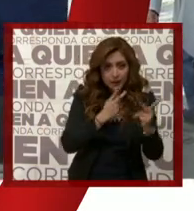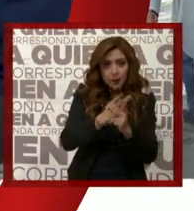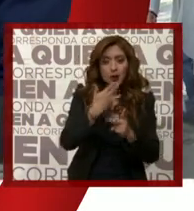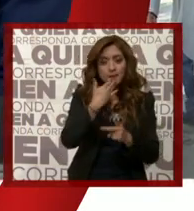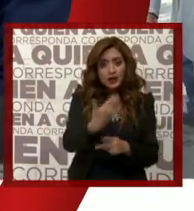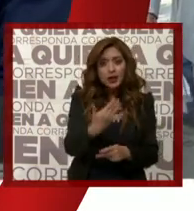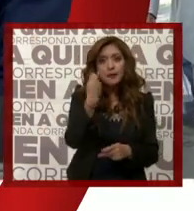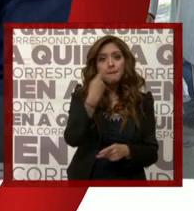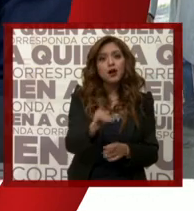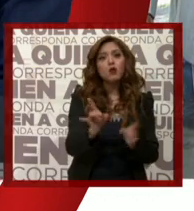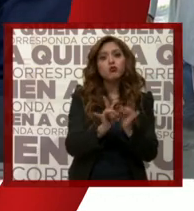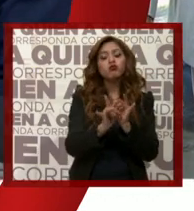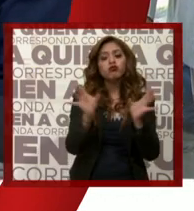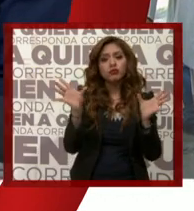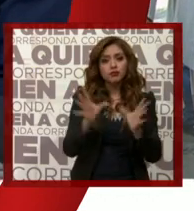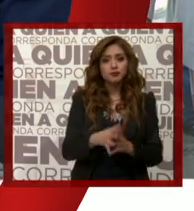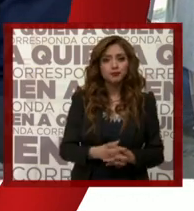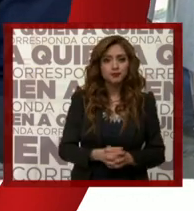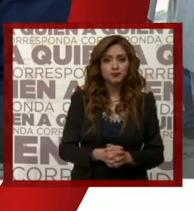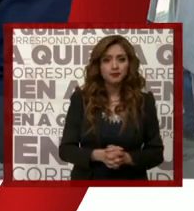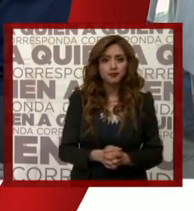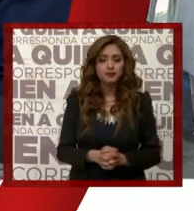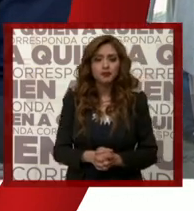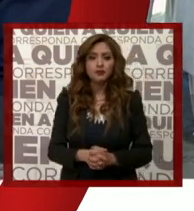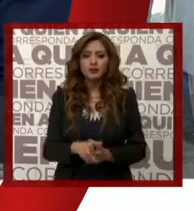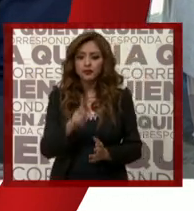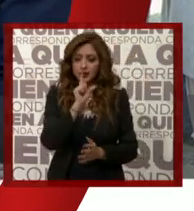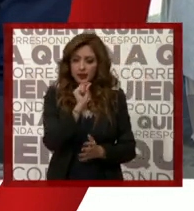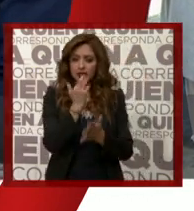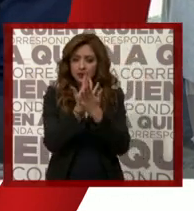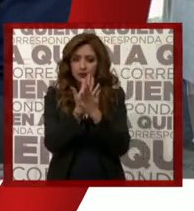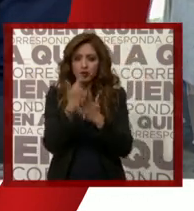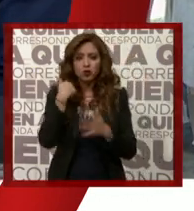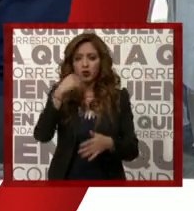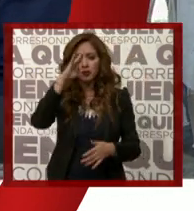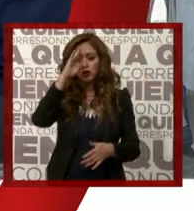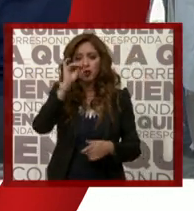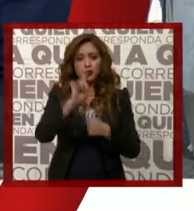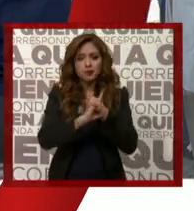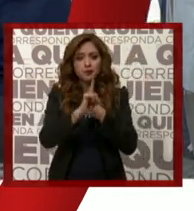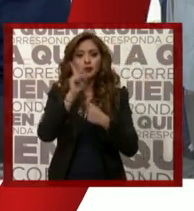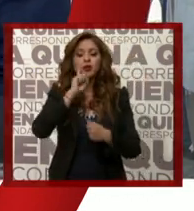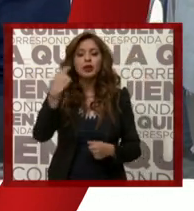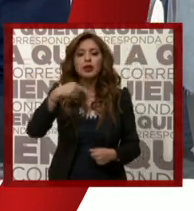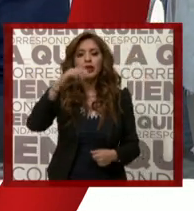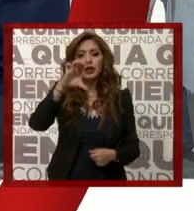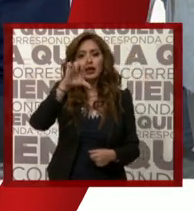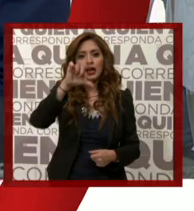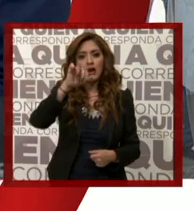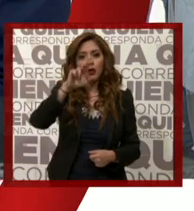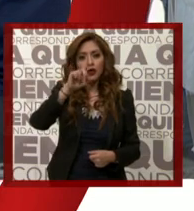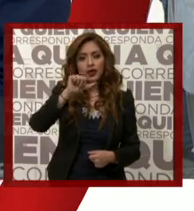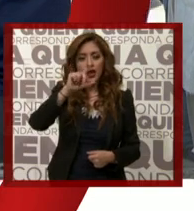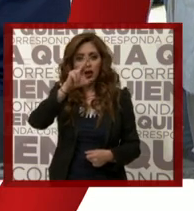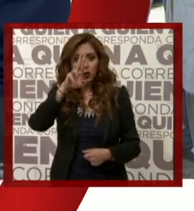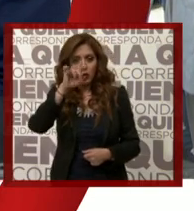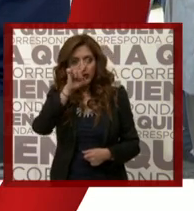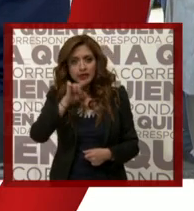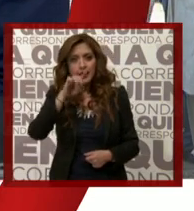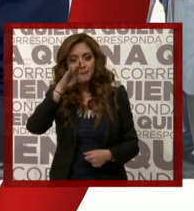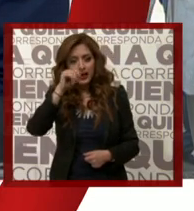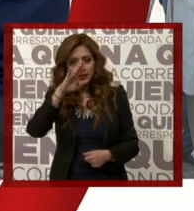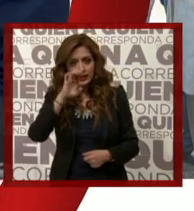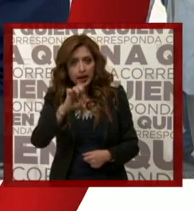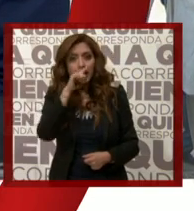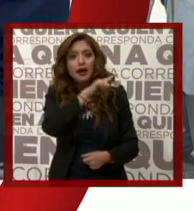claro, y se encuentra con esta situación. A ver, aguántame, Pepe. No creo que se complique mucho. Claudia Ruiz Massieu, secretaria de Relaciones Exteriores, ha facilitado muchísimo